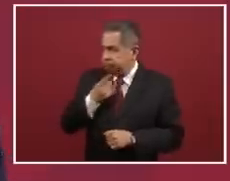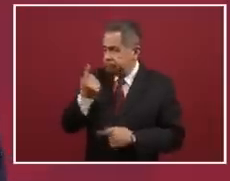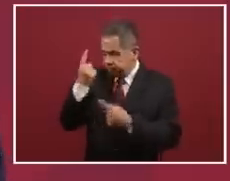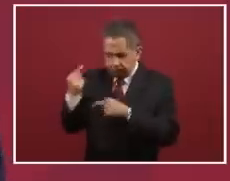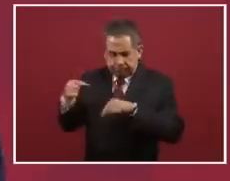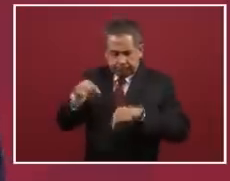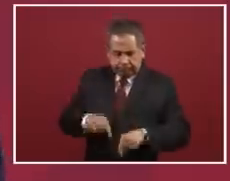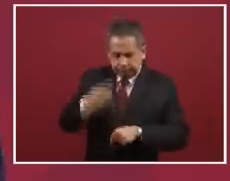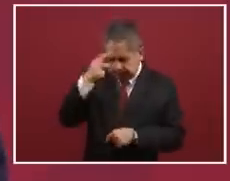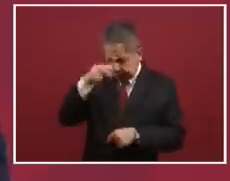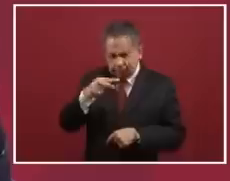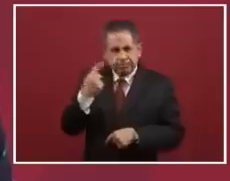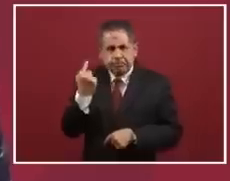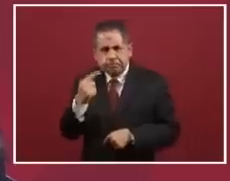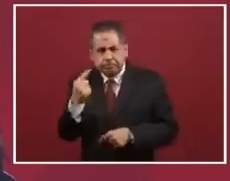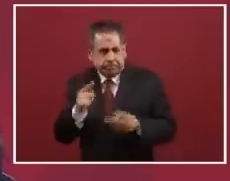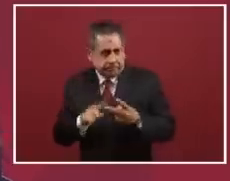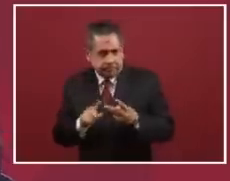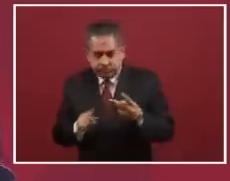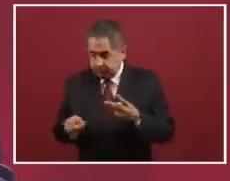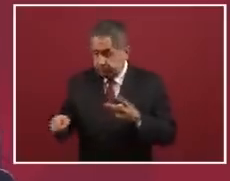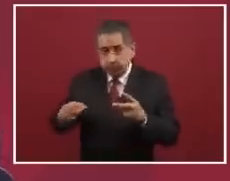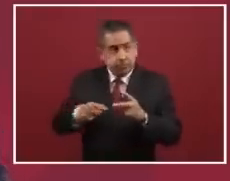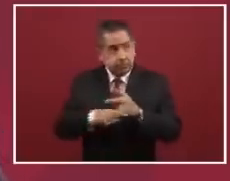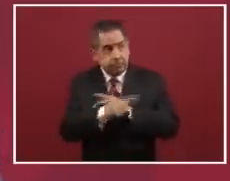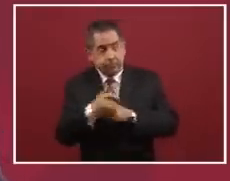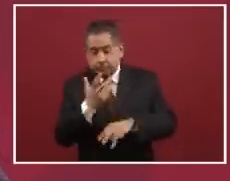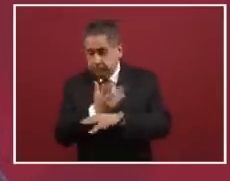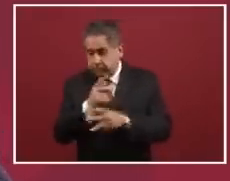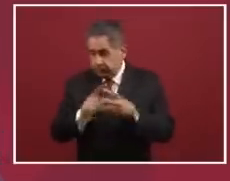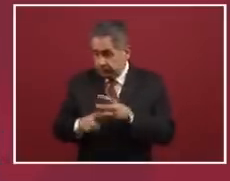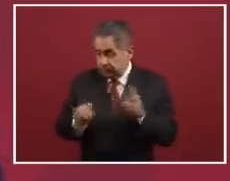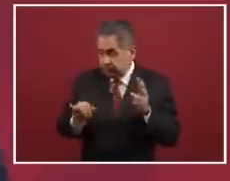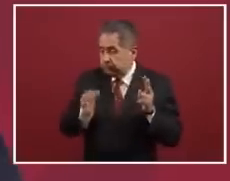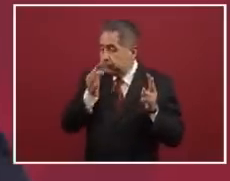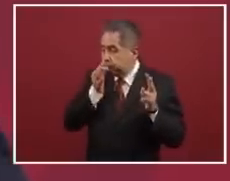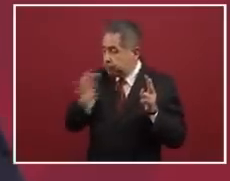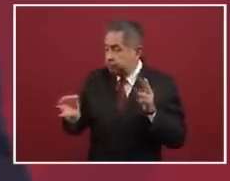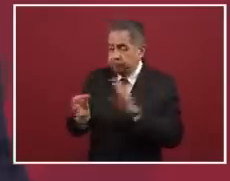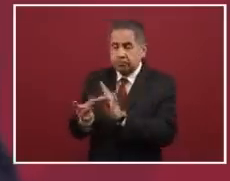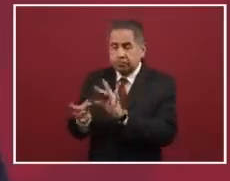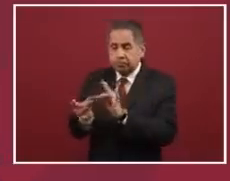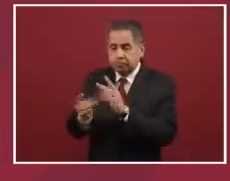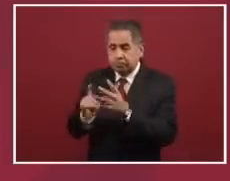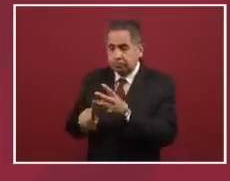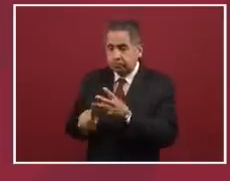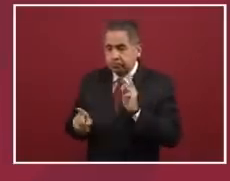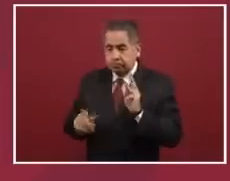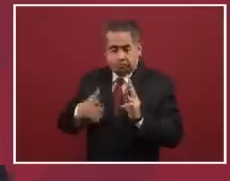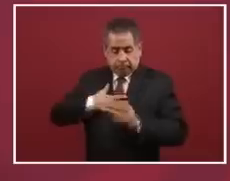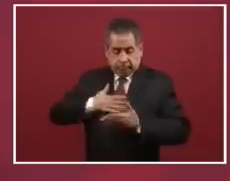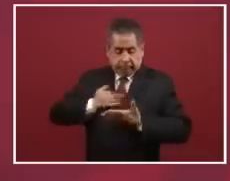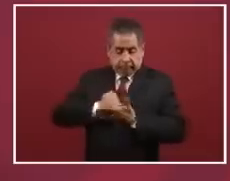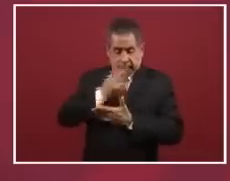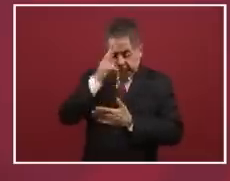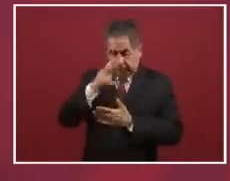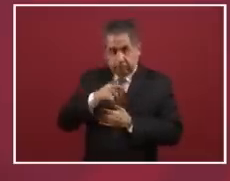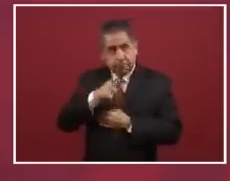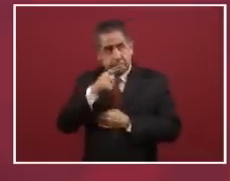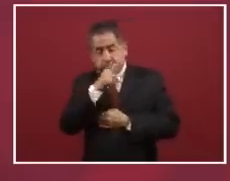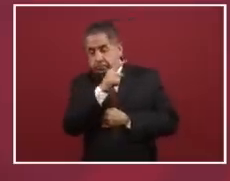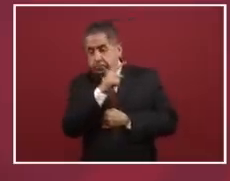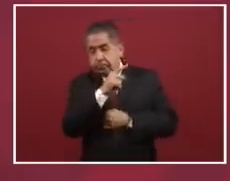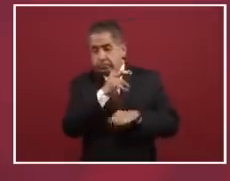hacer a México. Y si vas a Estados Unidos, te comento, te digo, te informo, no por decisión mexicana,